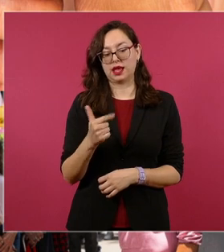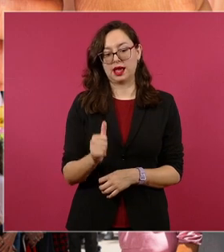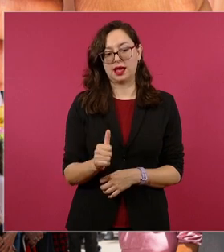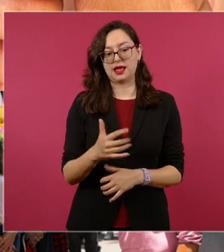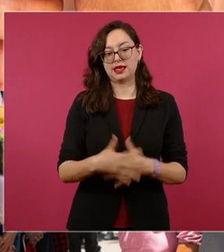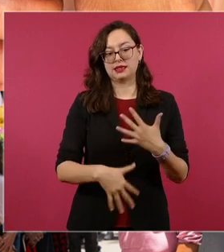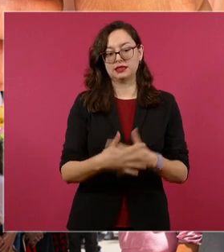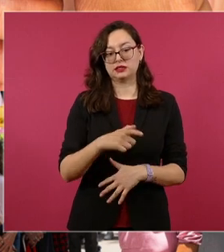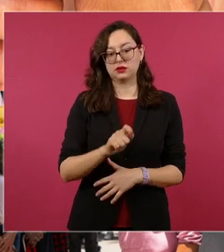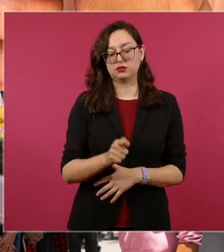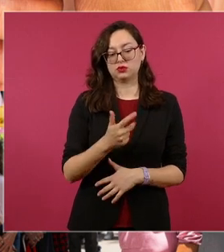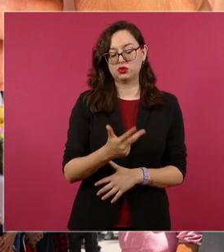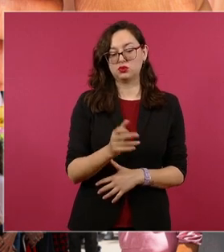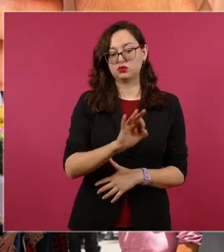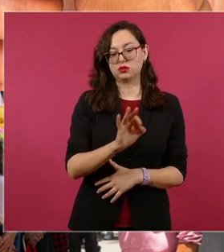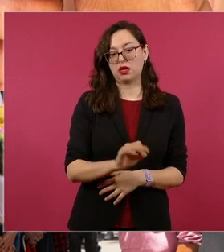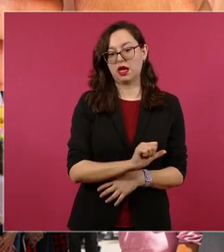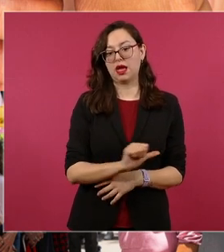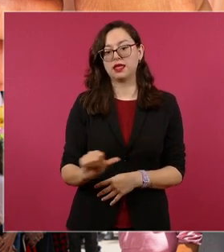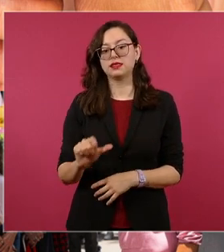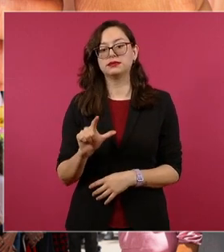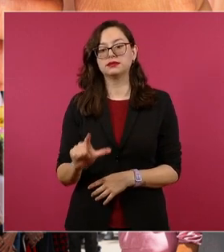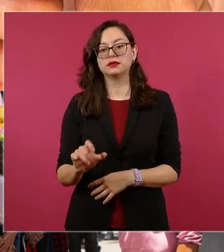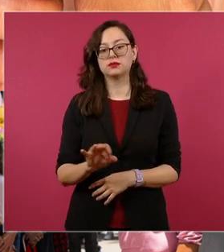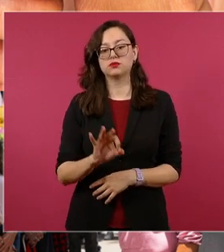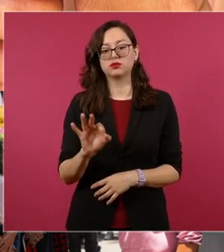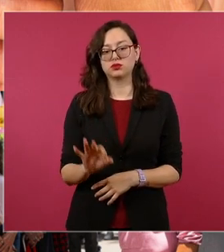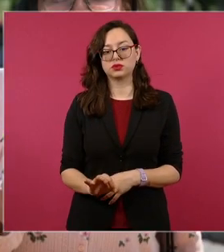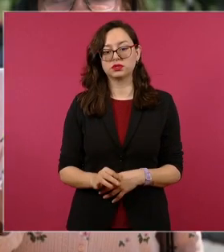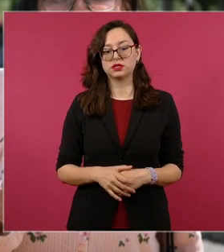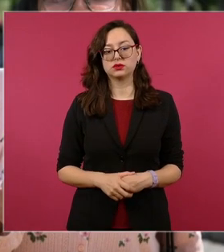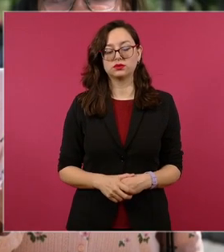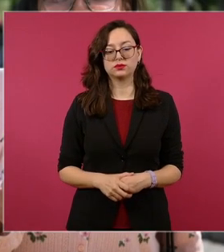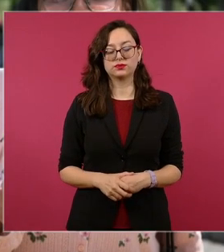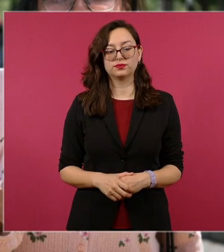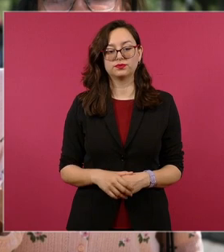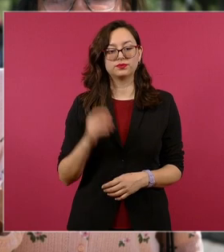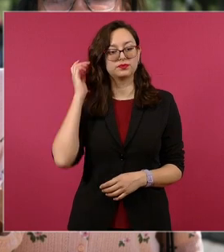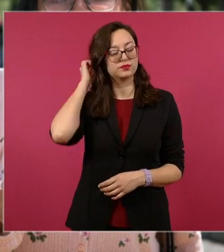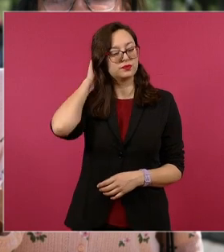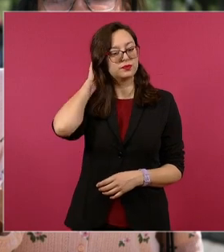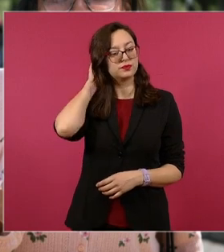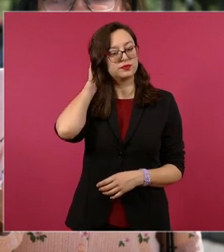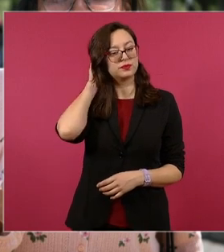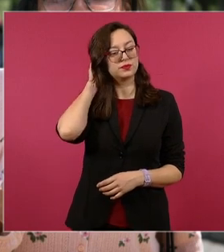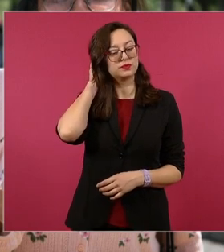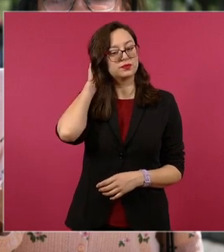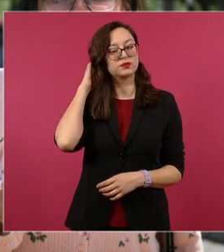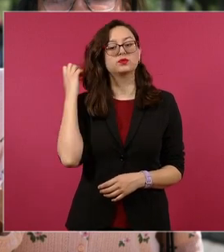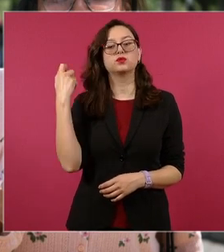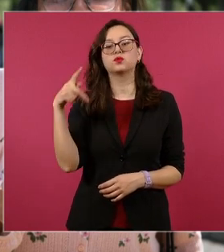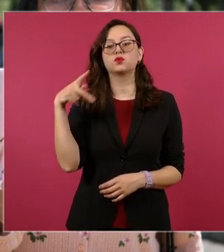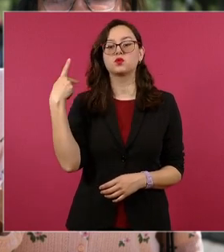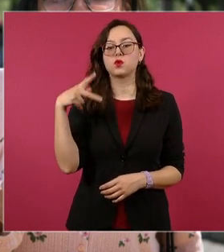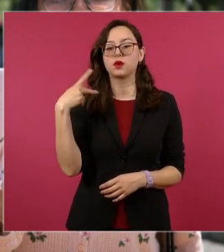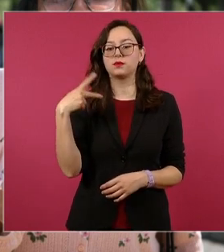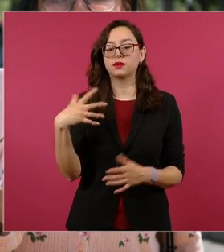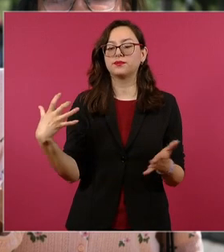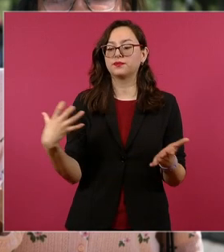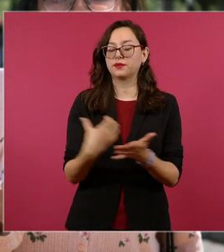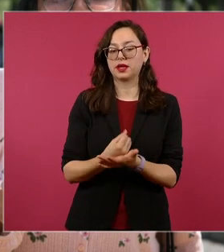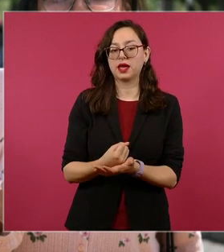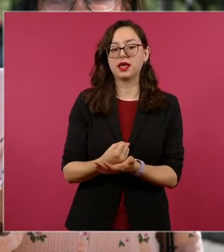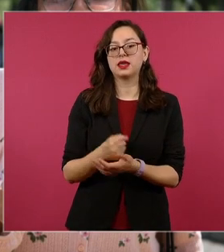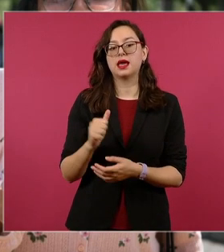por Movimiento Ciudadano. En el estado de Puebla, el triunfo para Alejandro Armenta por la